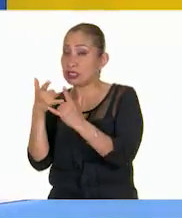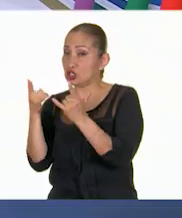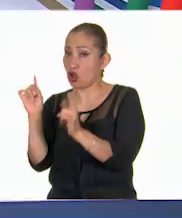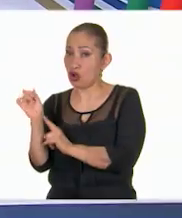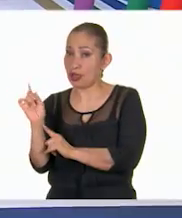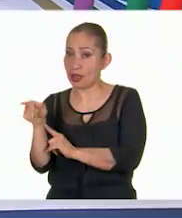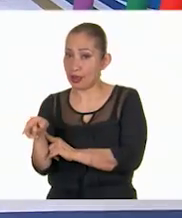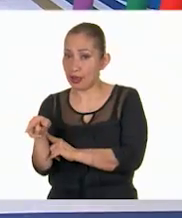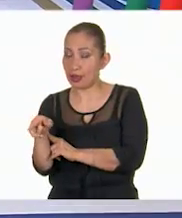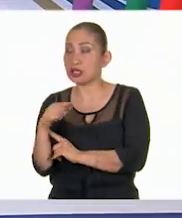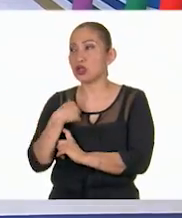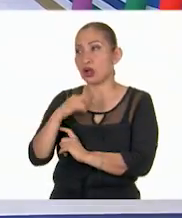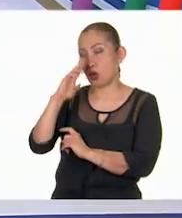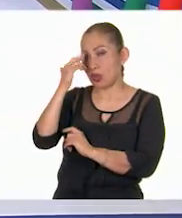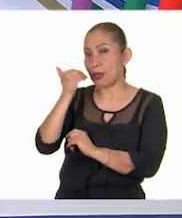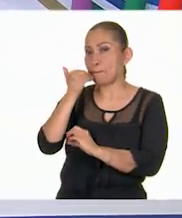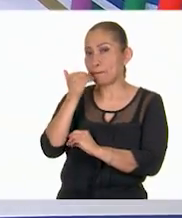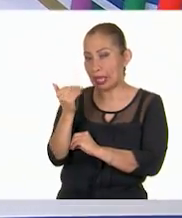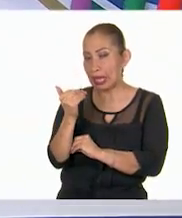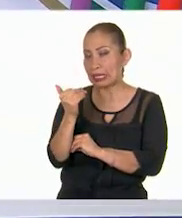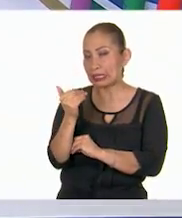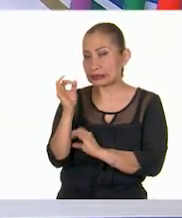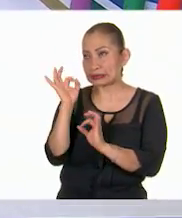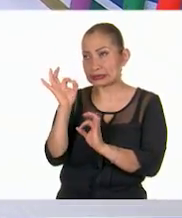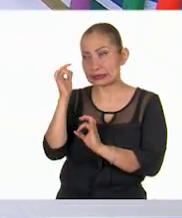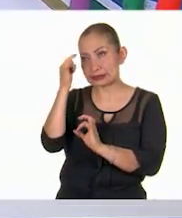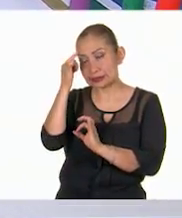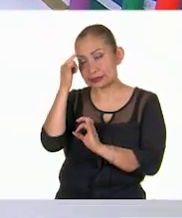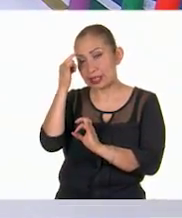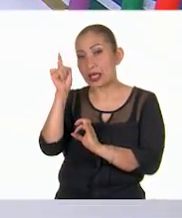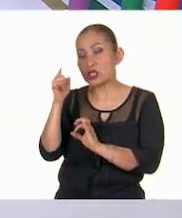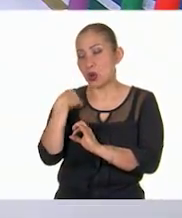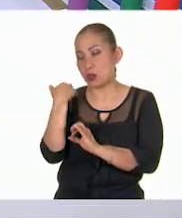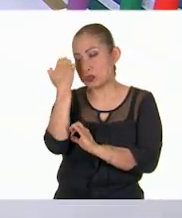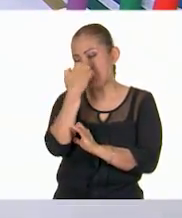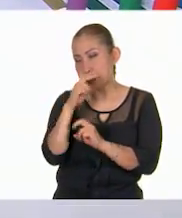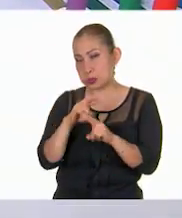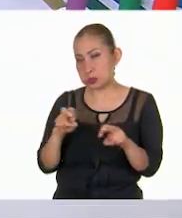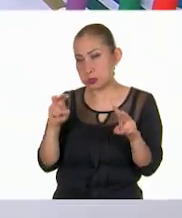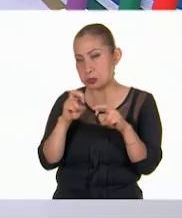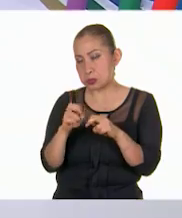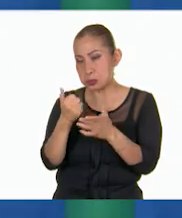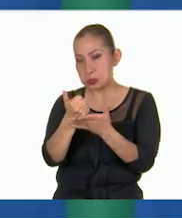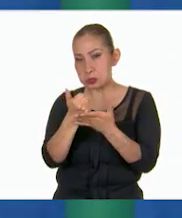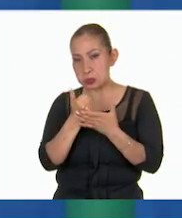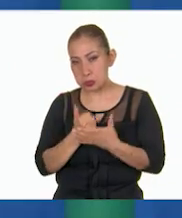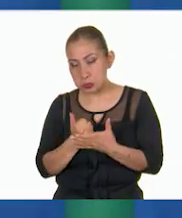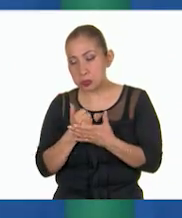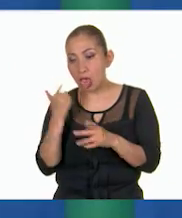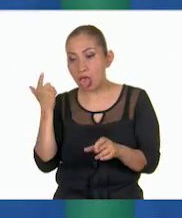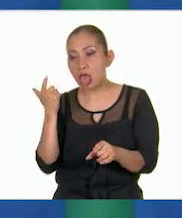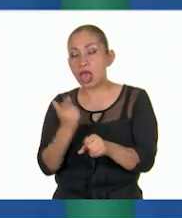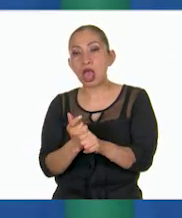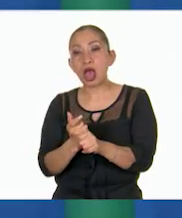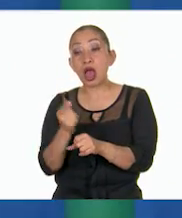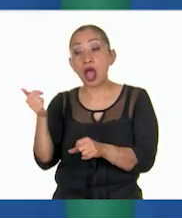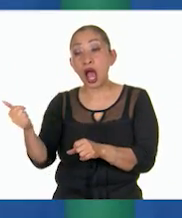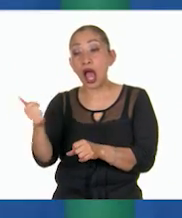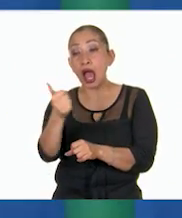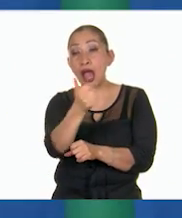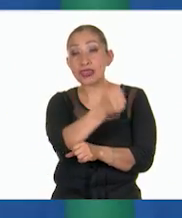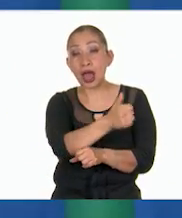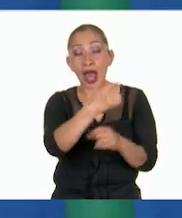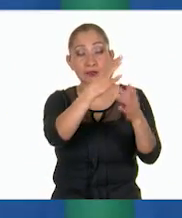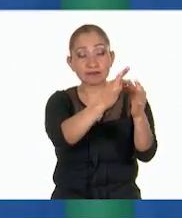historia. Lo recuerdo muy bien, Gaby. Y los análisis que hicimos nos permitieron percatarnos de que cada